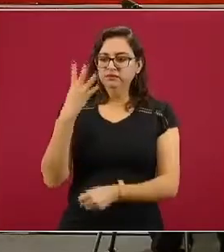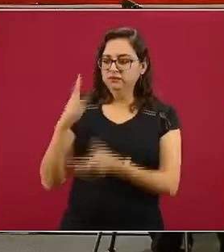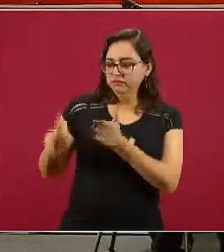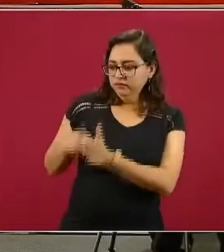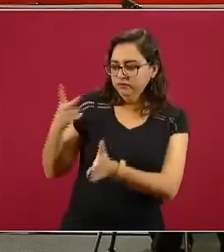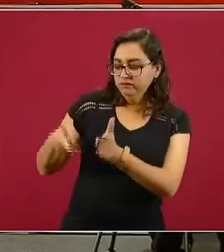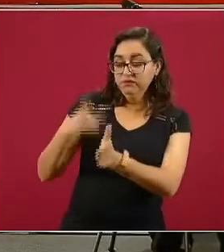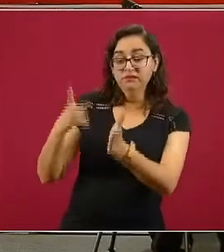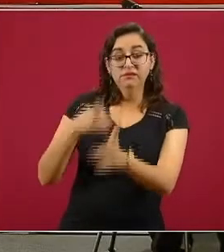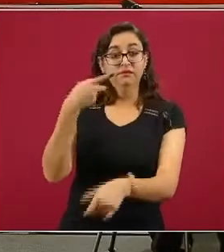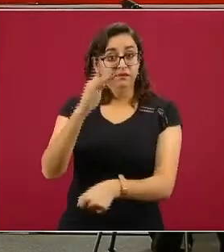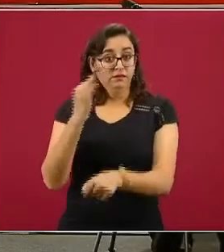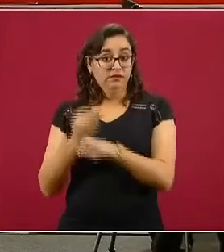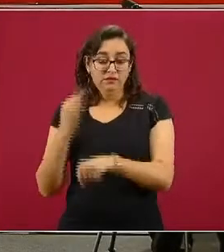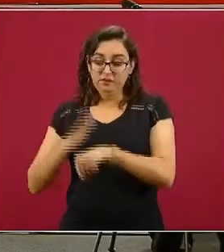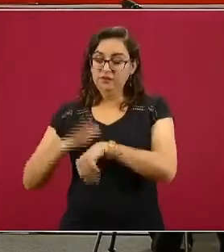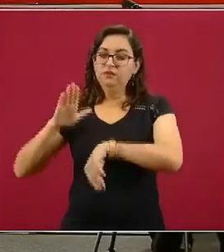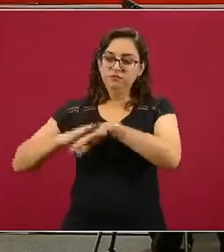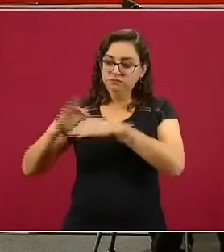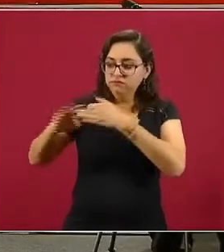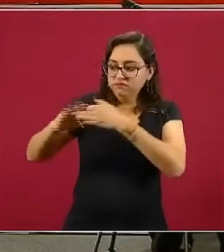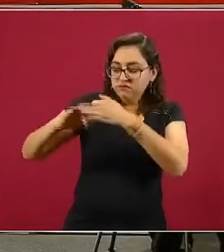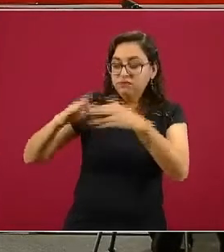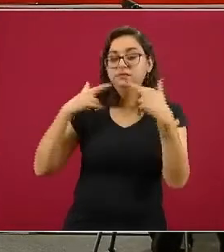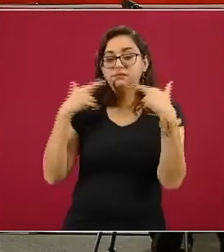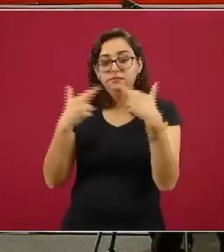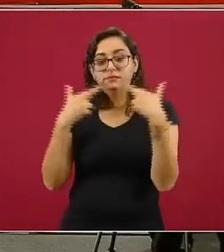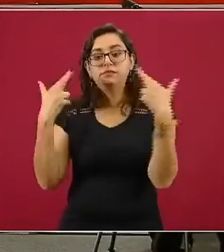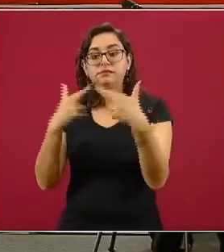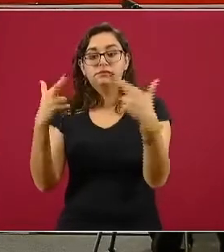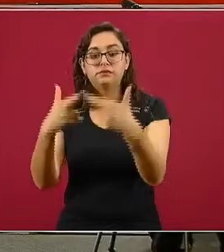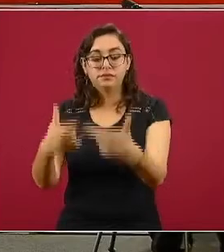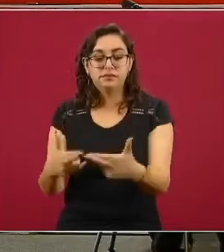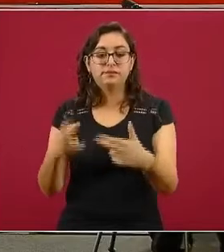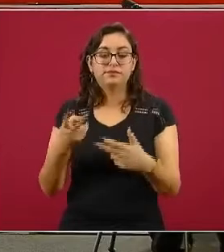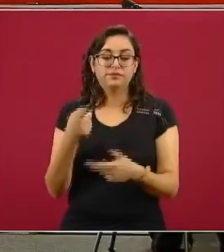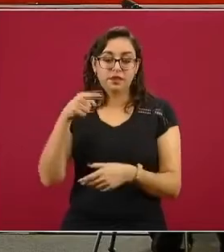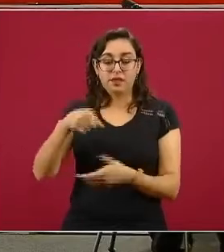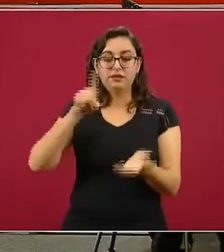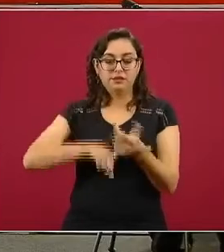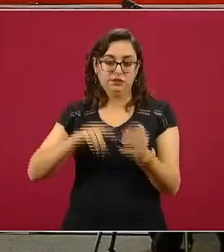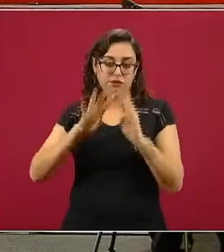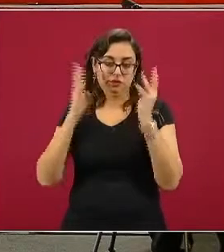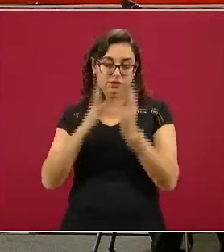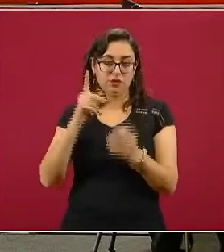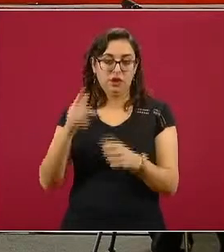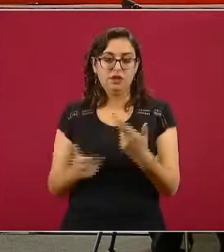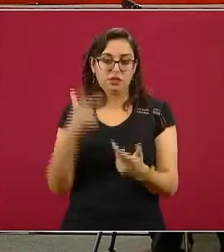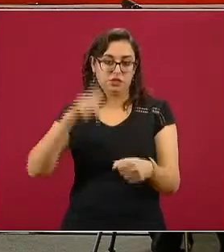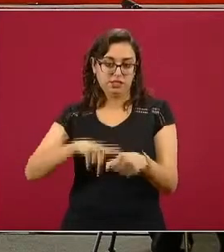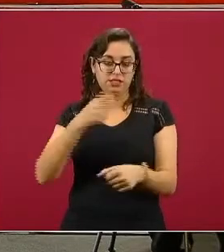sesiones extraordinarias de la Comisión Consultiva de Salud Pública de este Consejo Nacional de Salud.